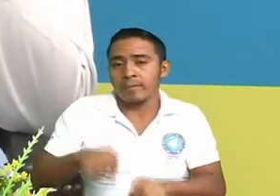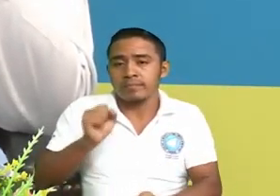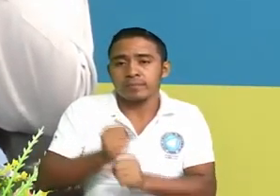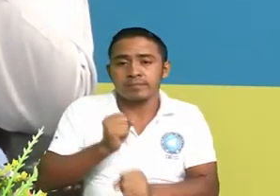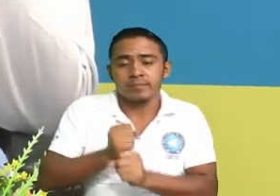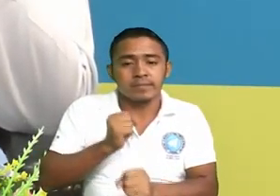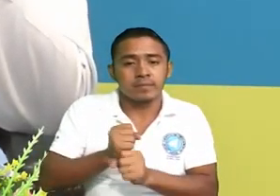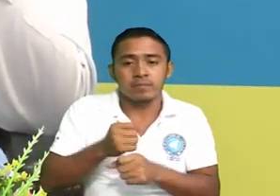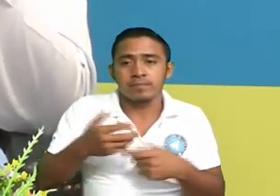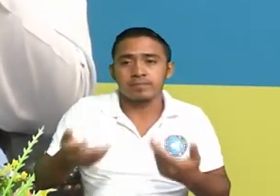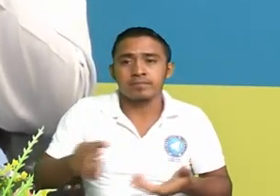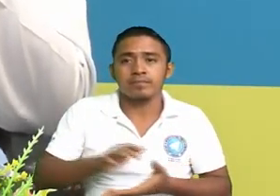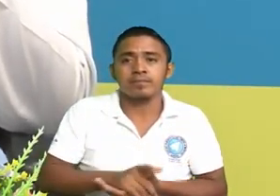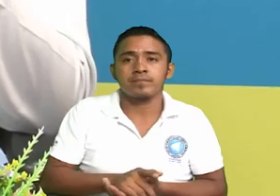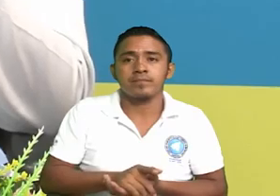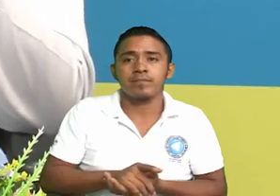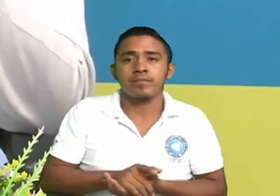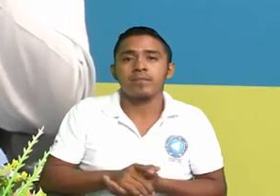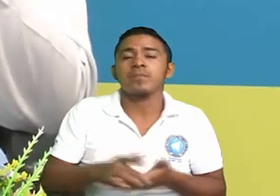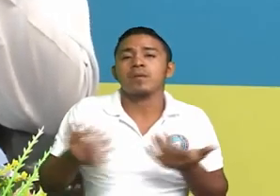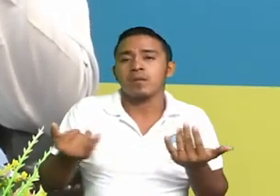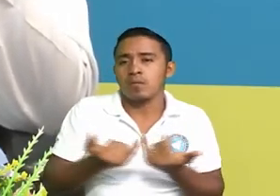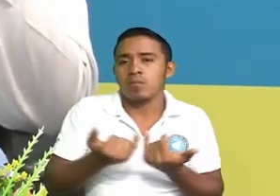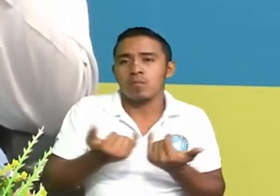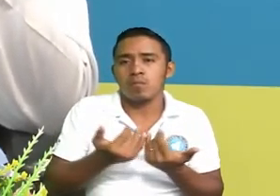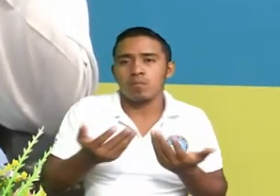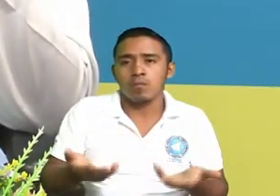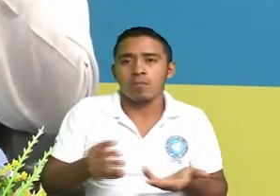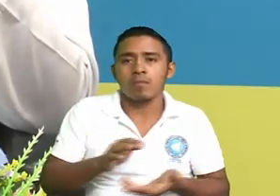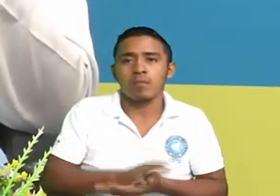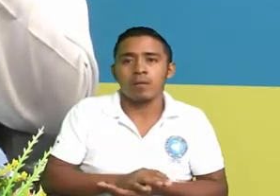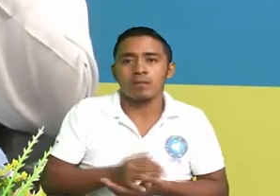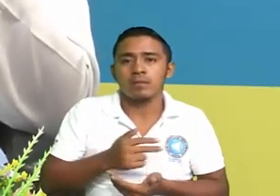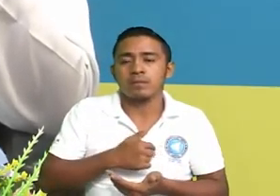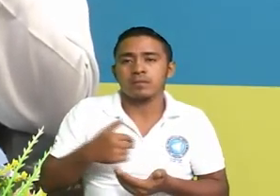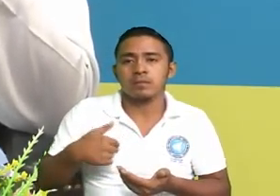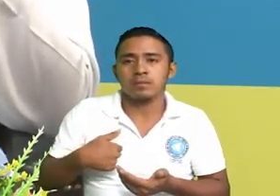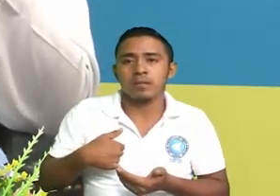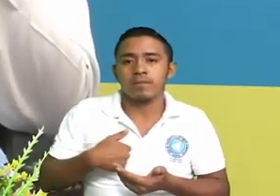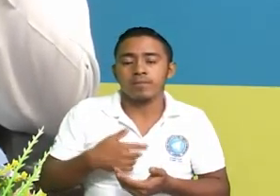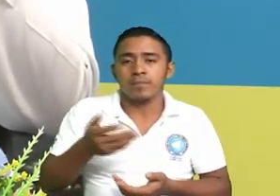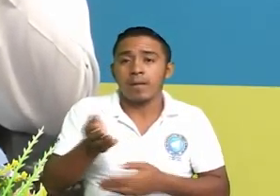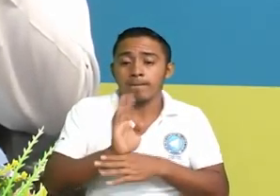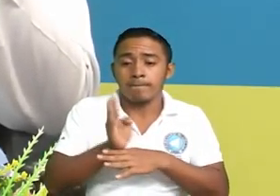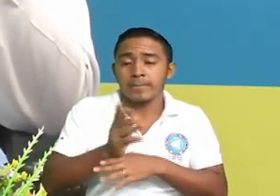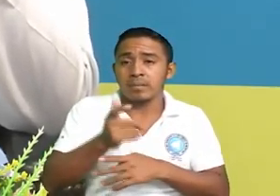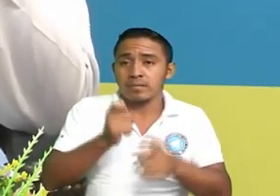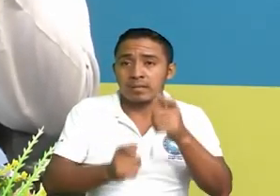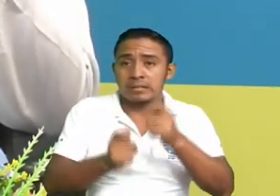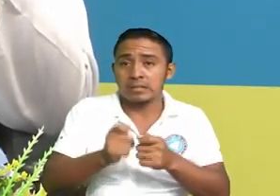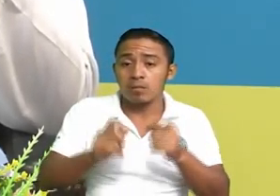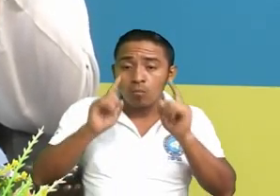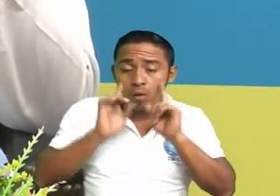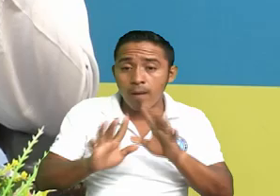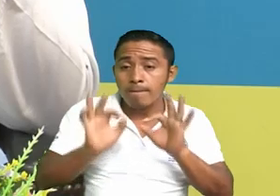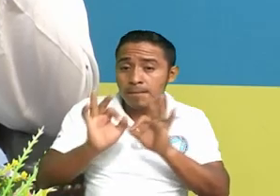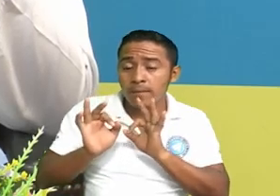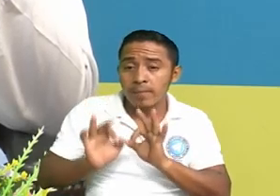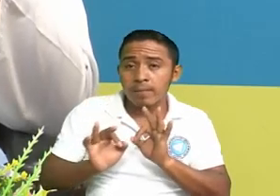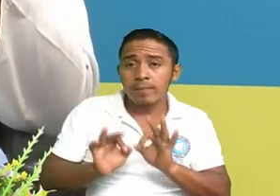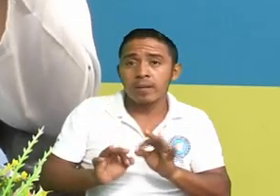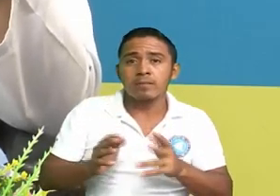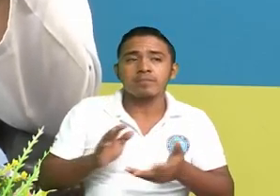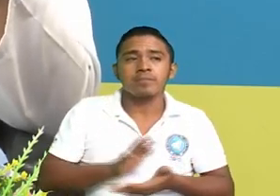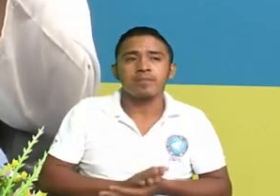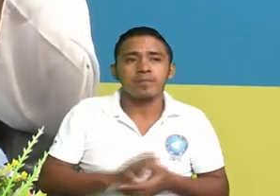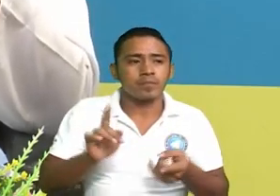bebé, uno puede hacer extracción manual de esa leche materna y dejarla refrigerada para la alimentación